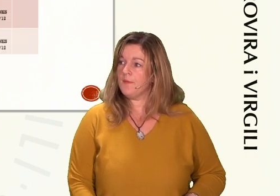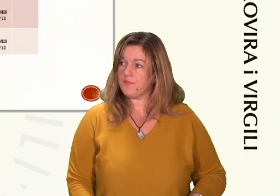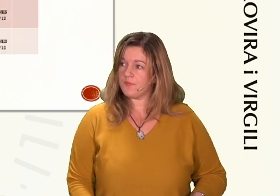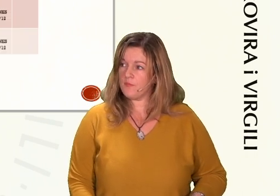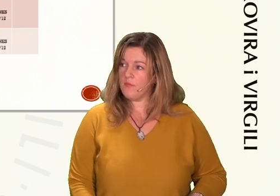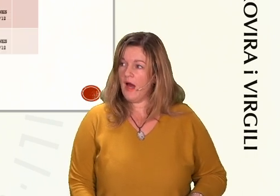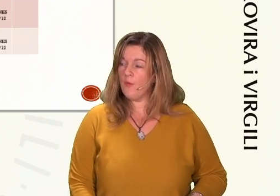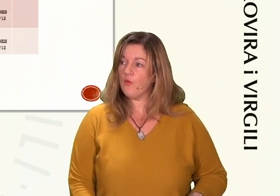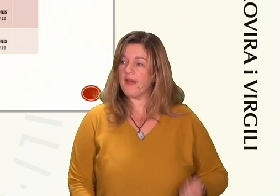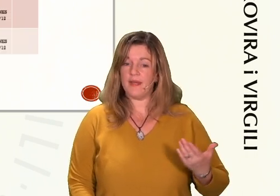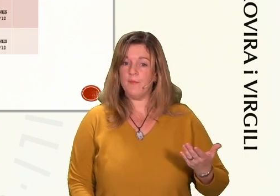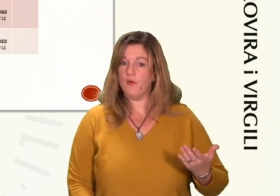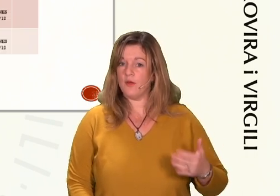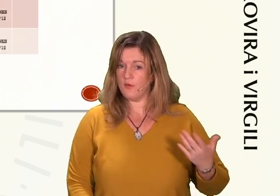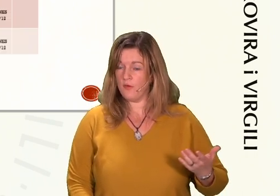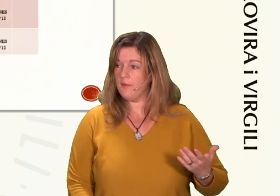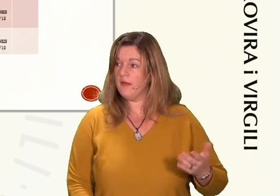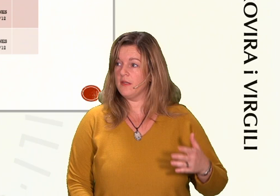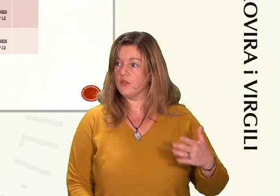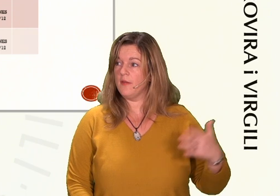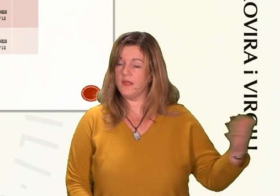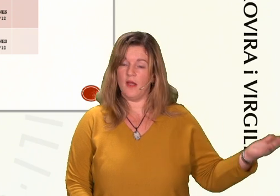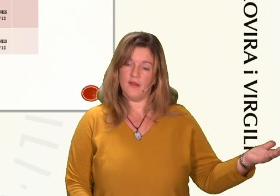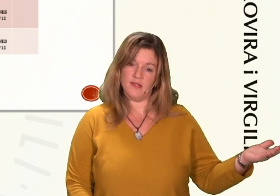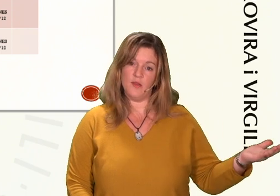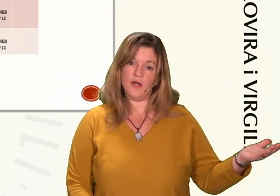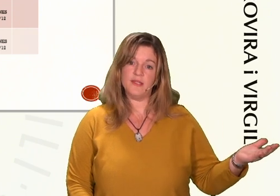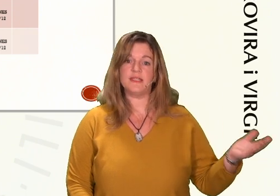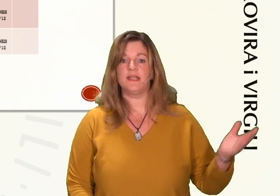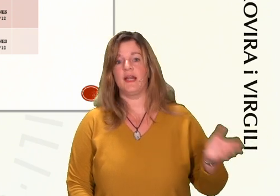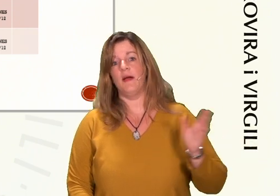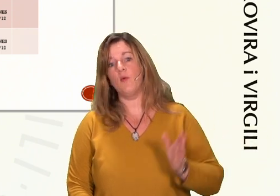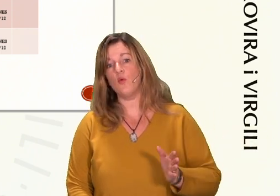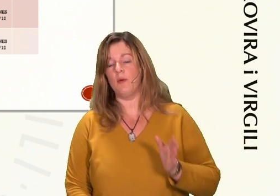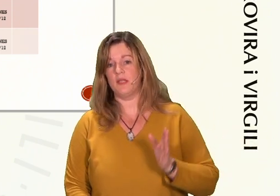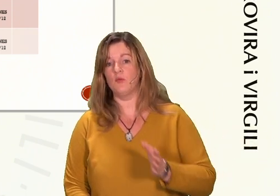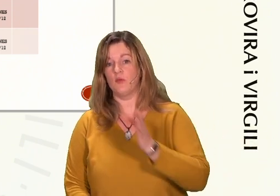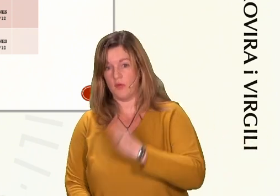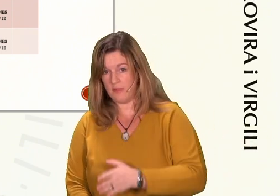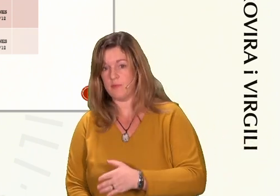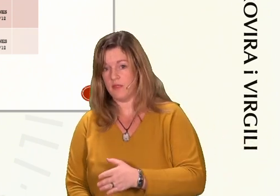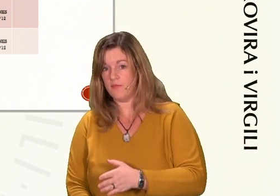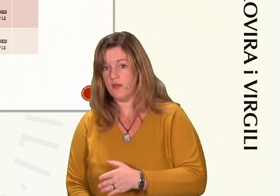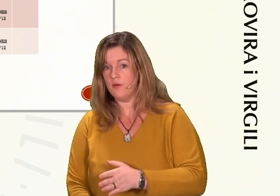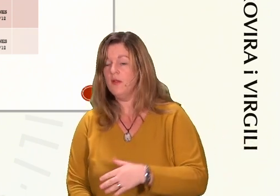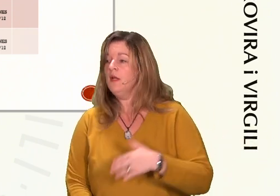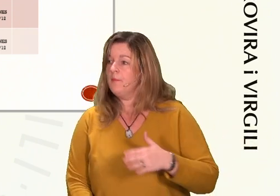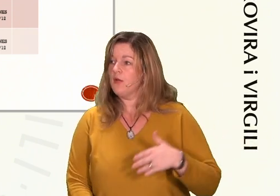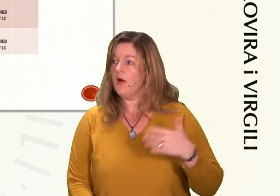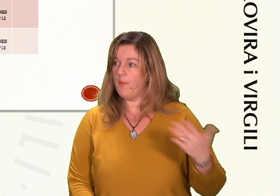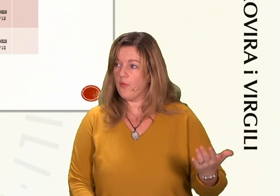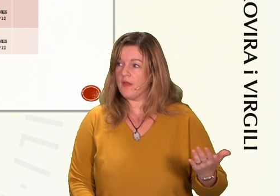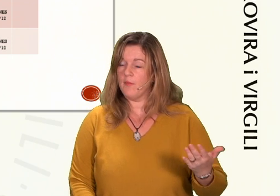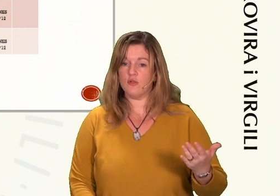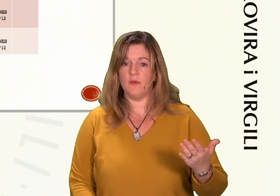Y a modo de ejemplo, de cronograma, ya os he adelantado antes de que cada módulo va a tener un cronograma específico, pero